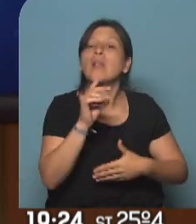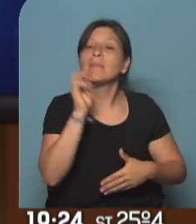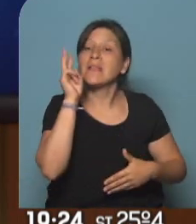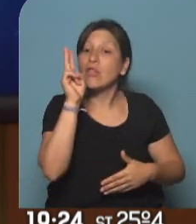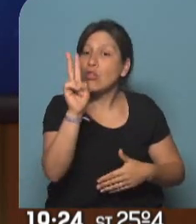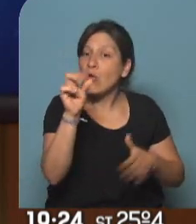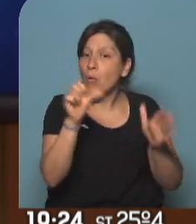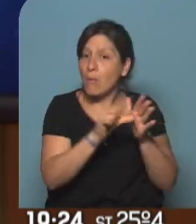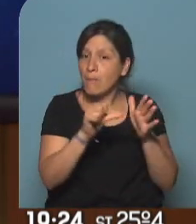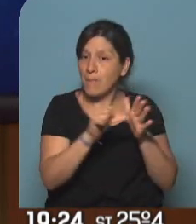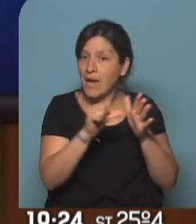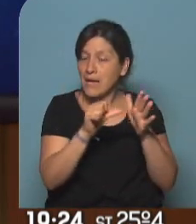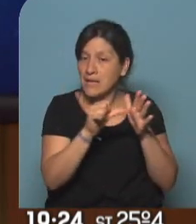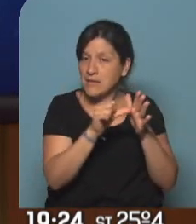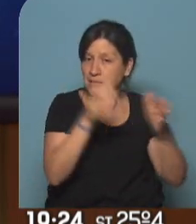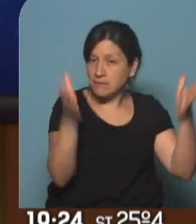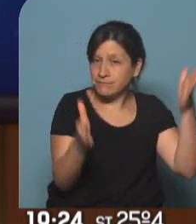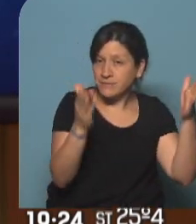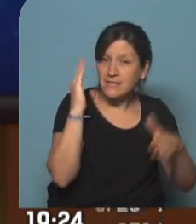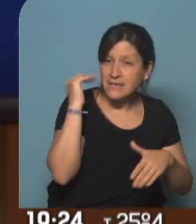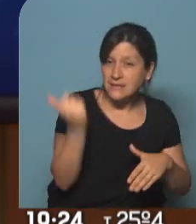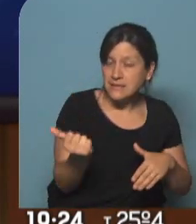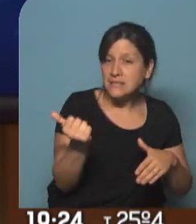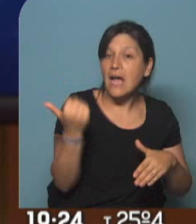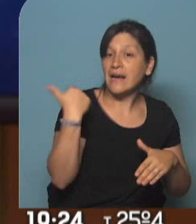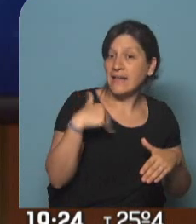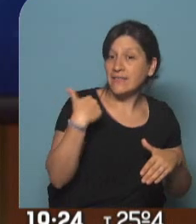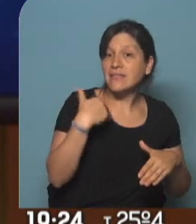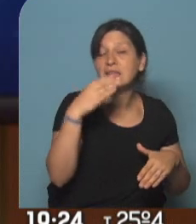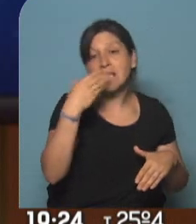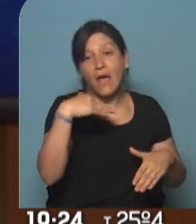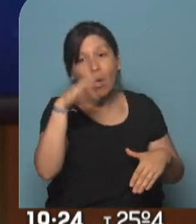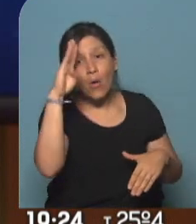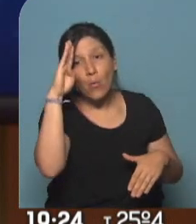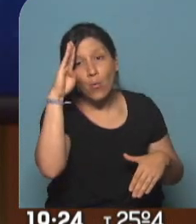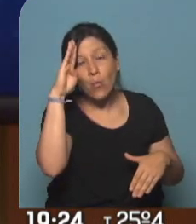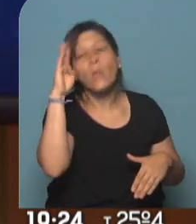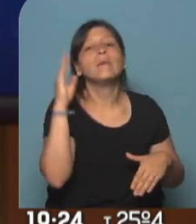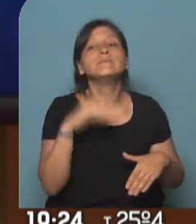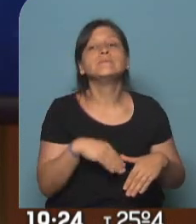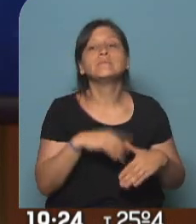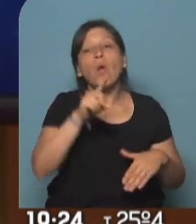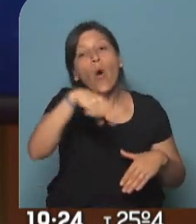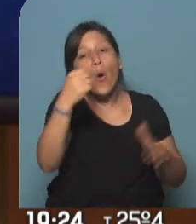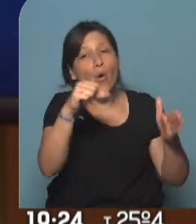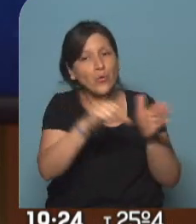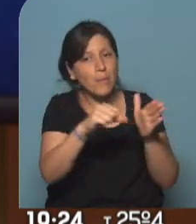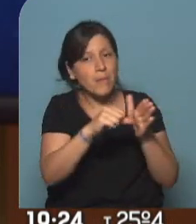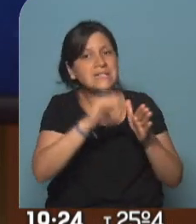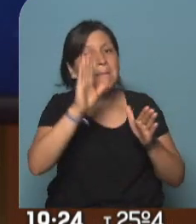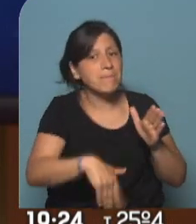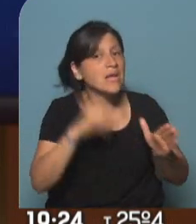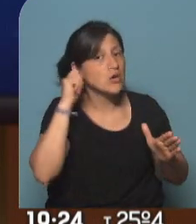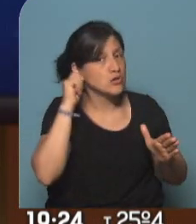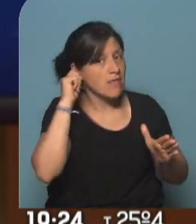en los 16 años que son la argentina y cuba el resto de los países tiene menos años para la imputabilidad pero eso es